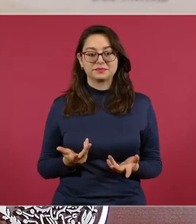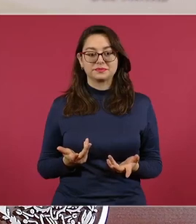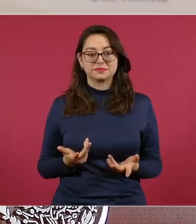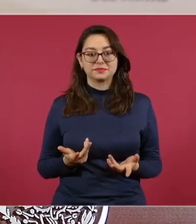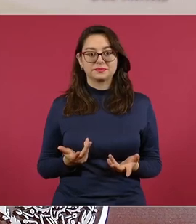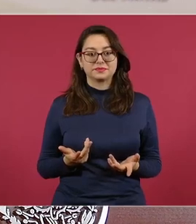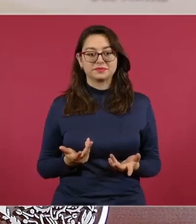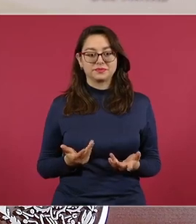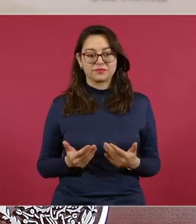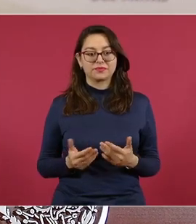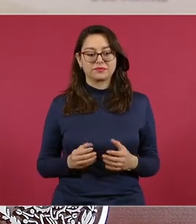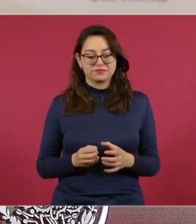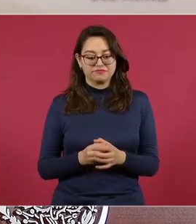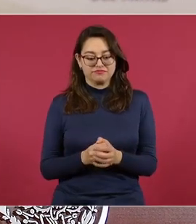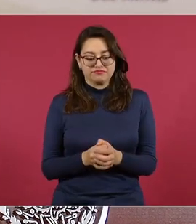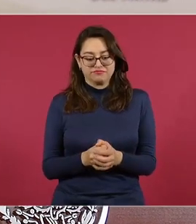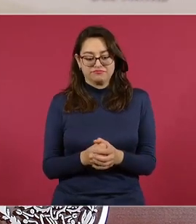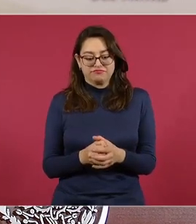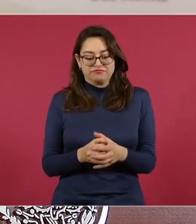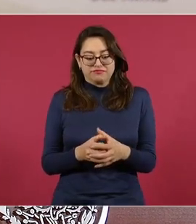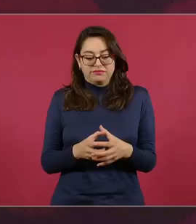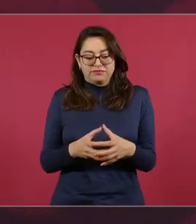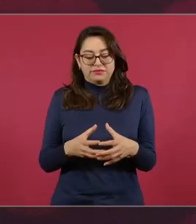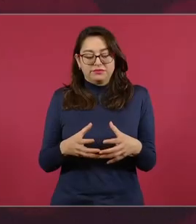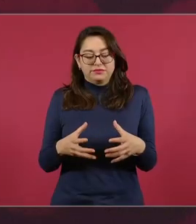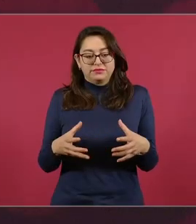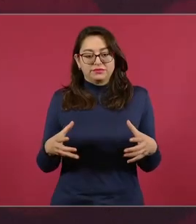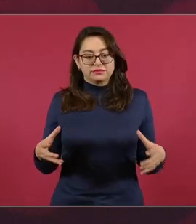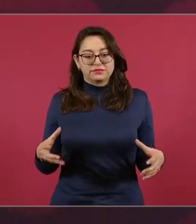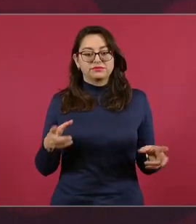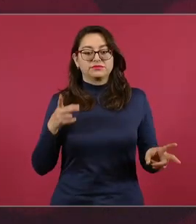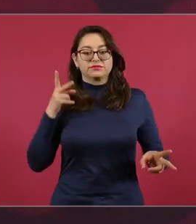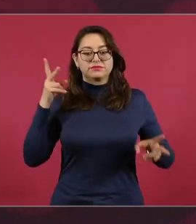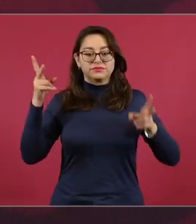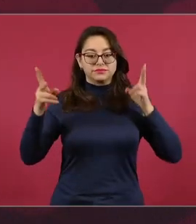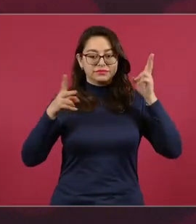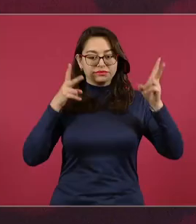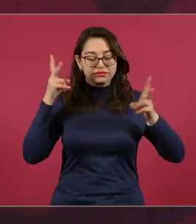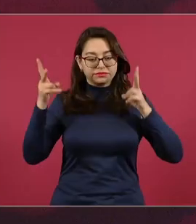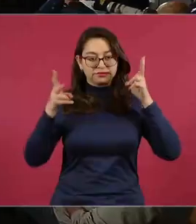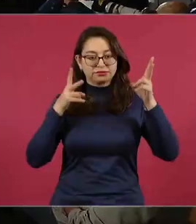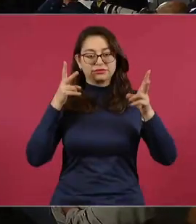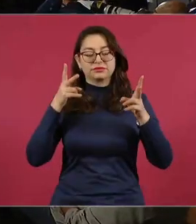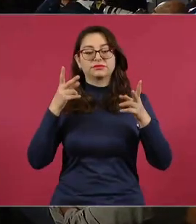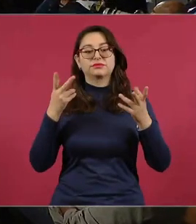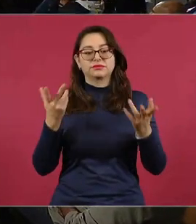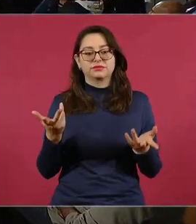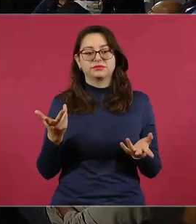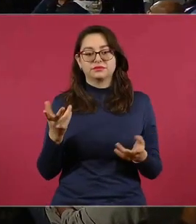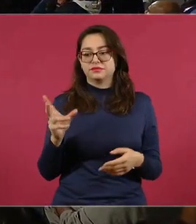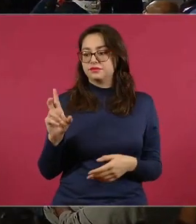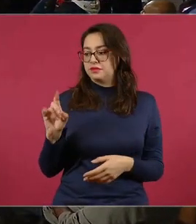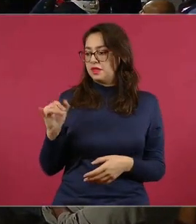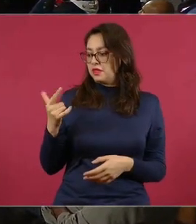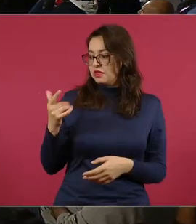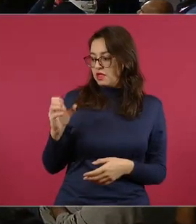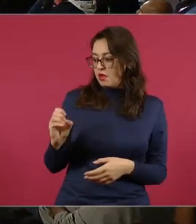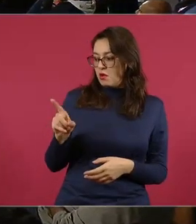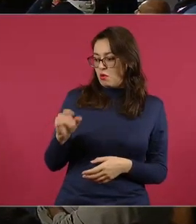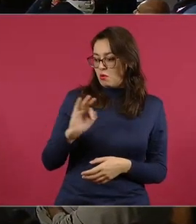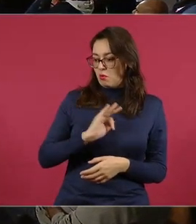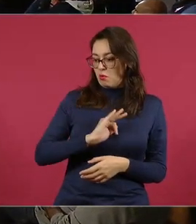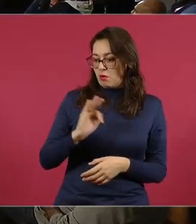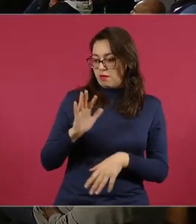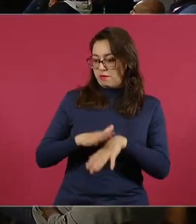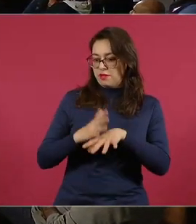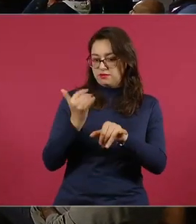y está creciendo el número de visitantes. Ojalá y Diego nos informe sobre